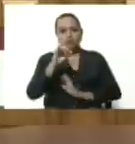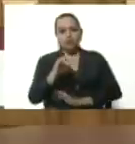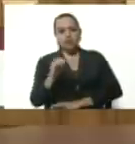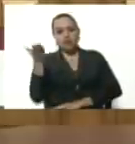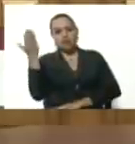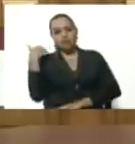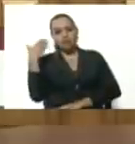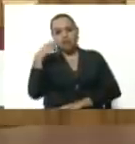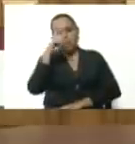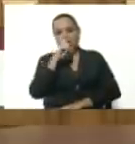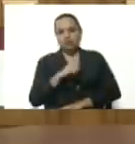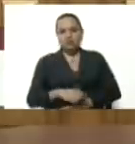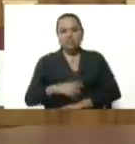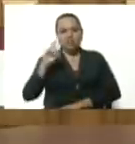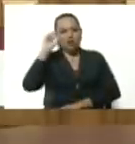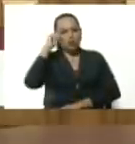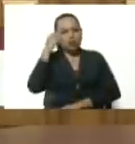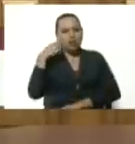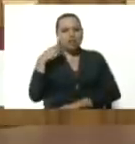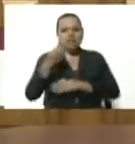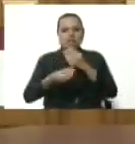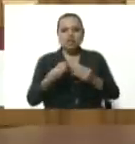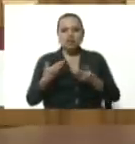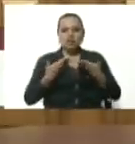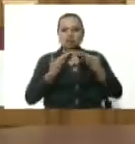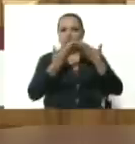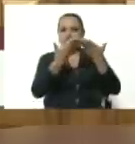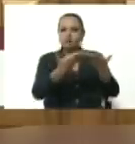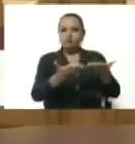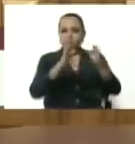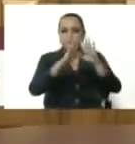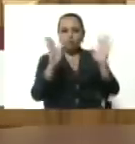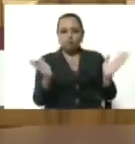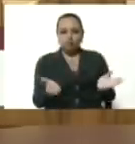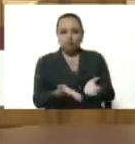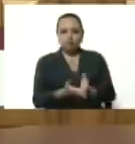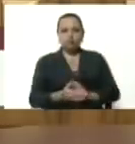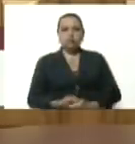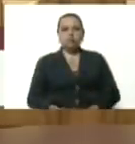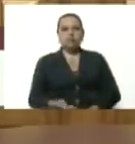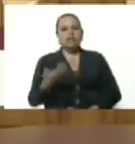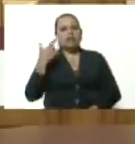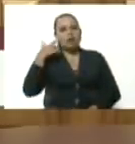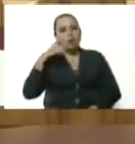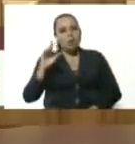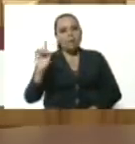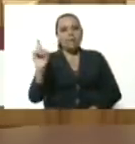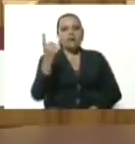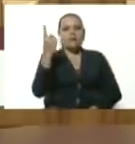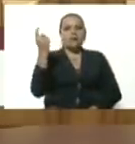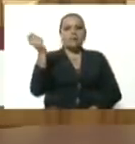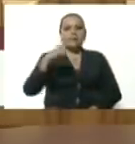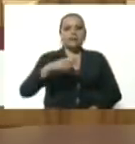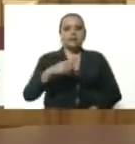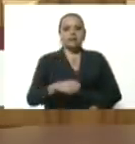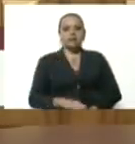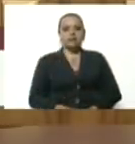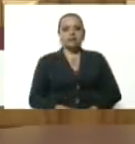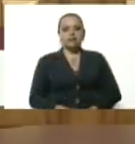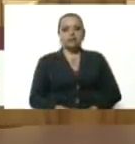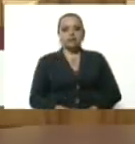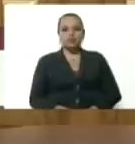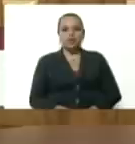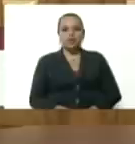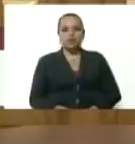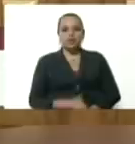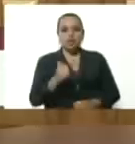se hizo un manifiesto al mundo. Creo que en el primer mes de ejercicio